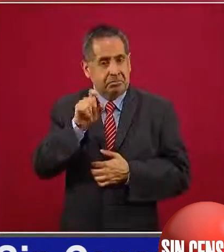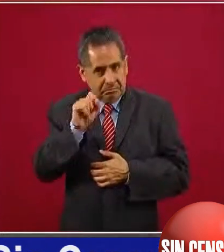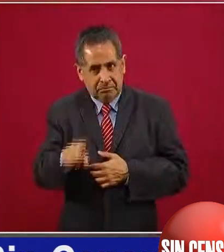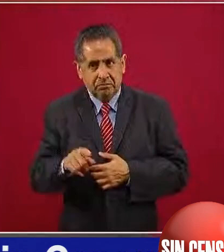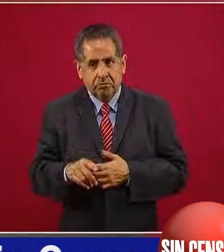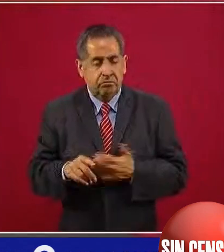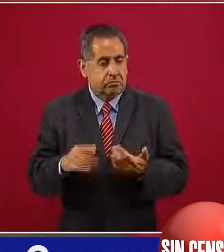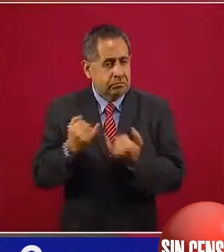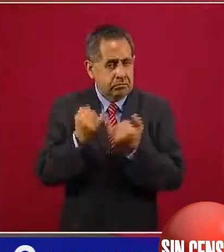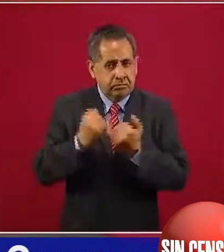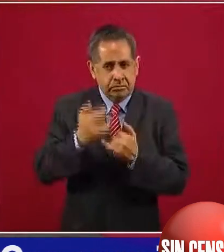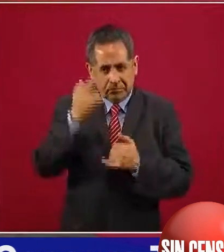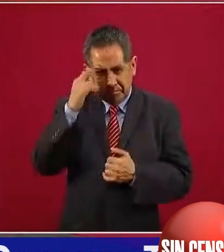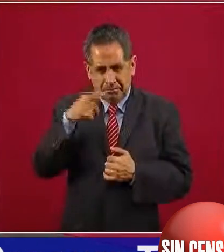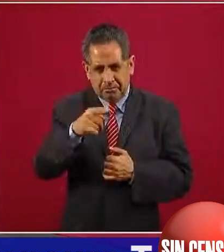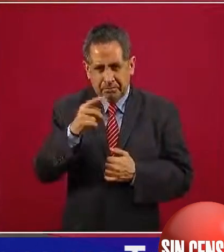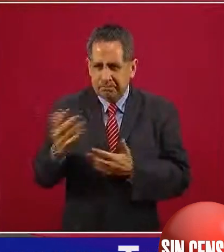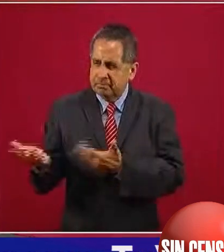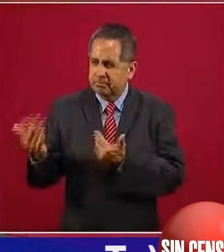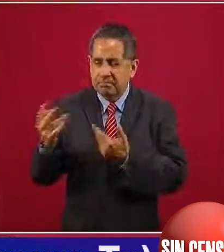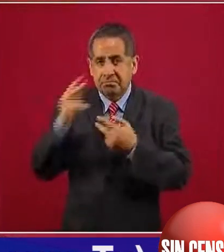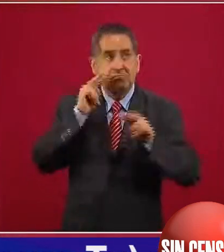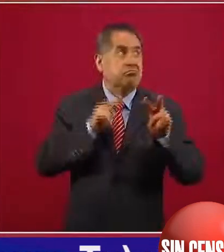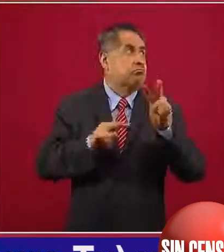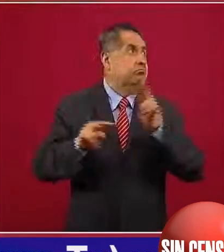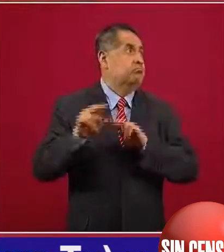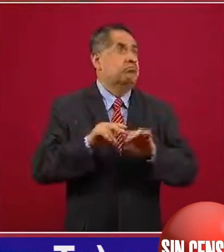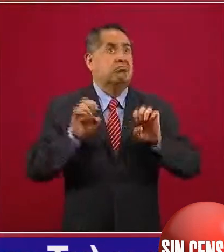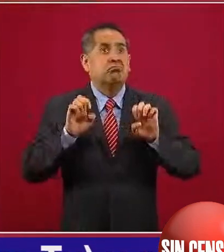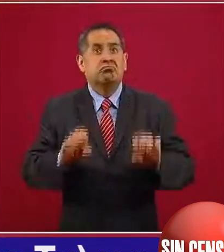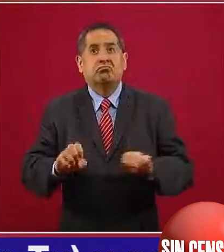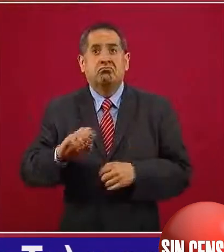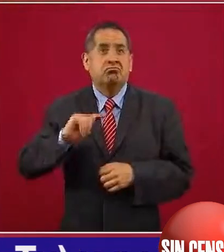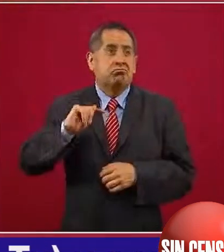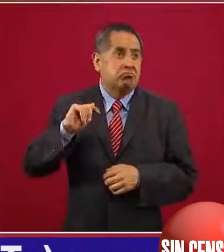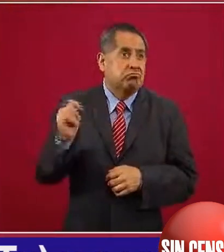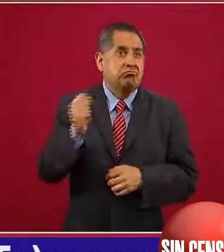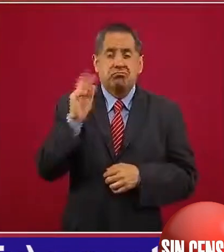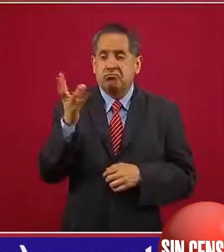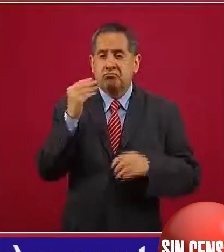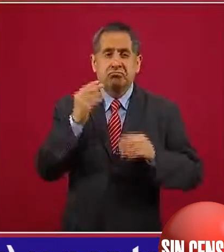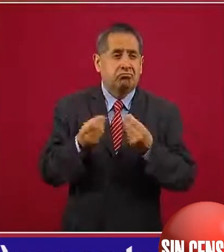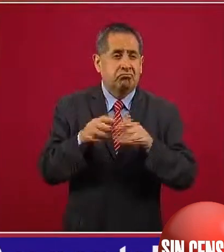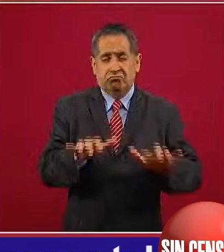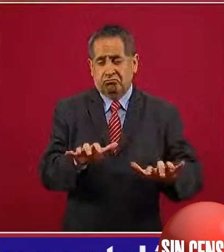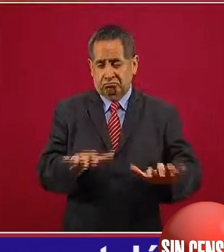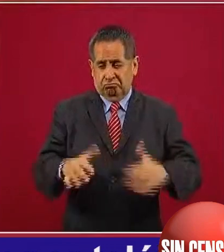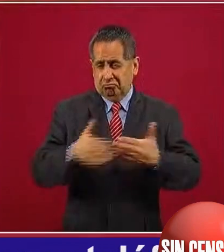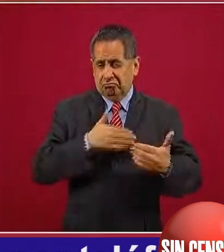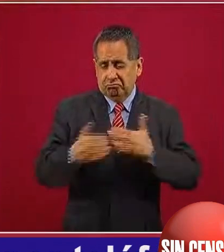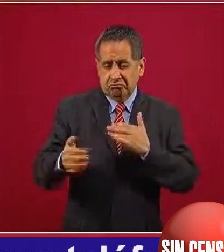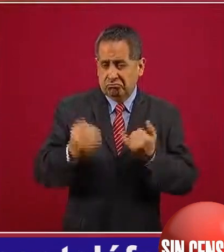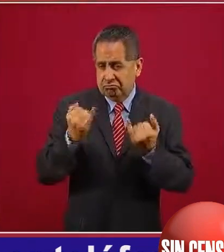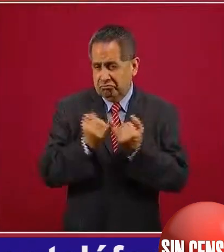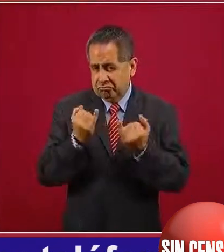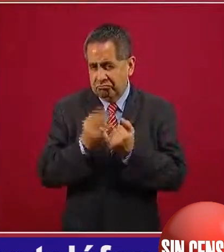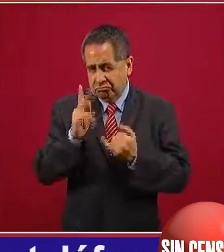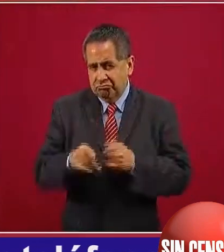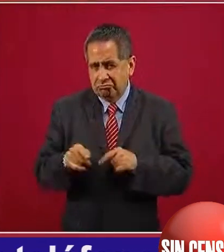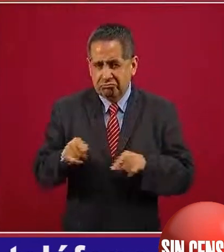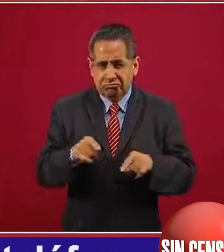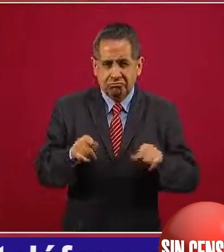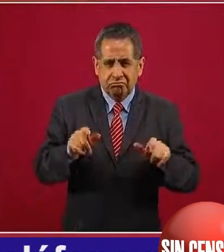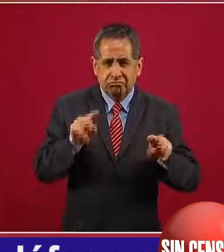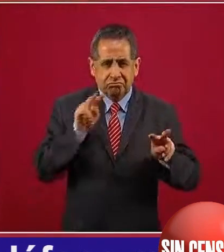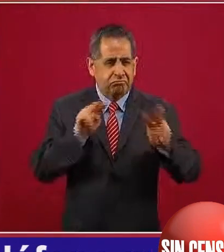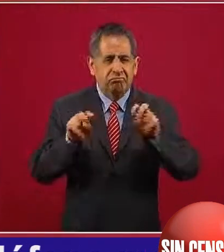que llevaba que vieran cómo se podía controlar